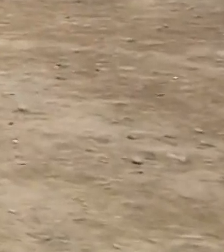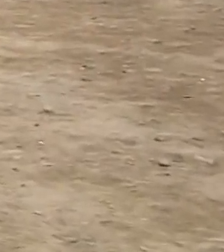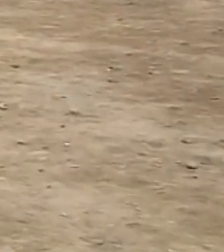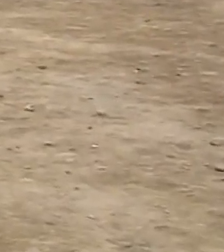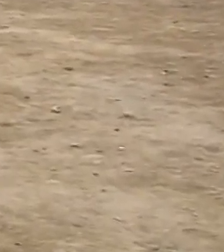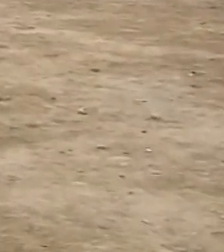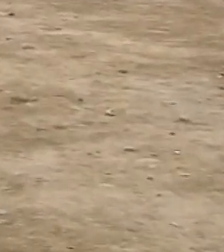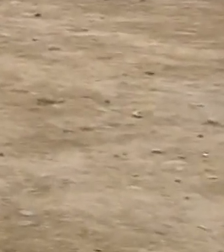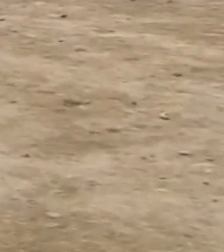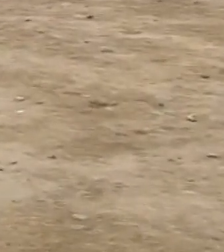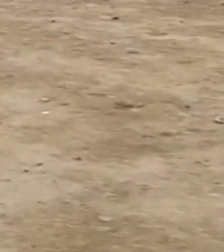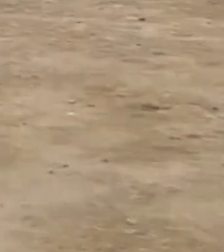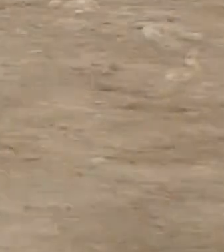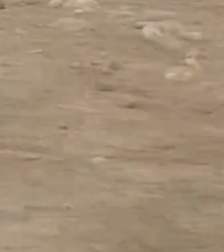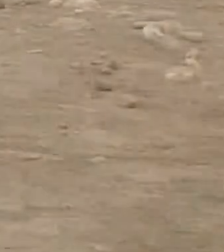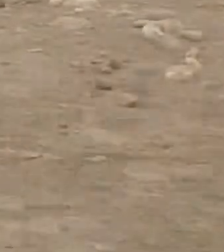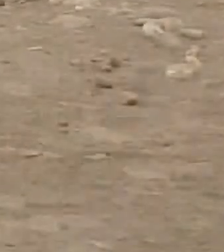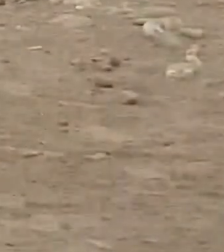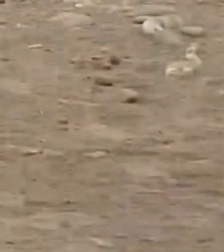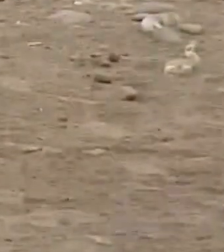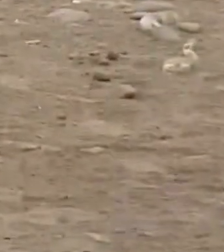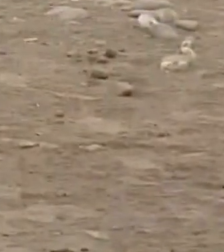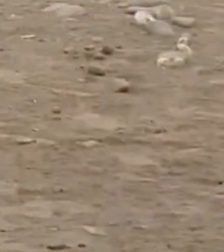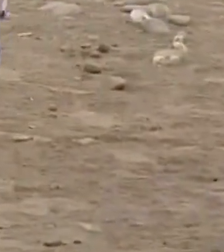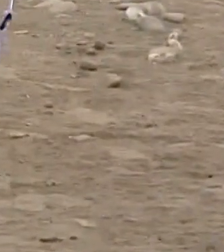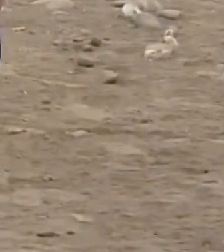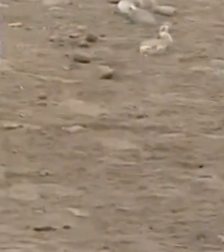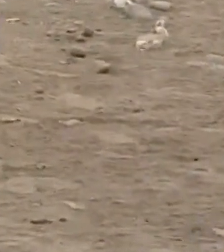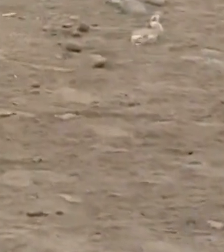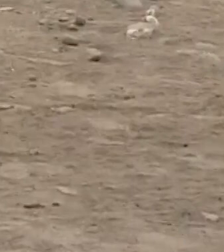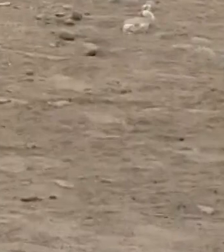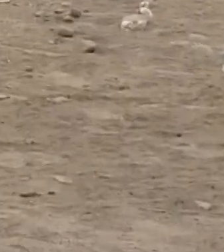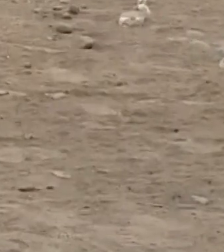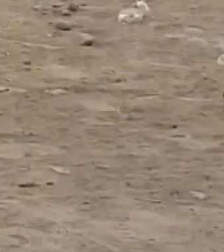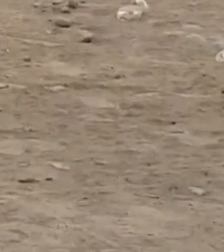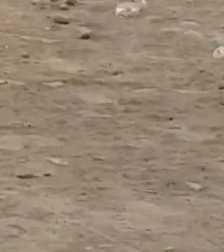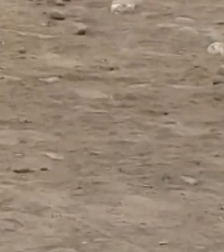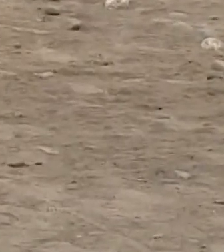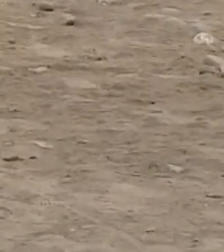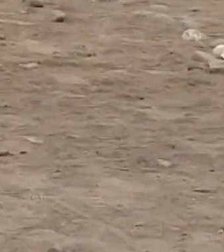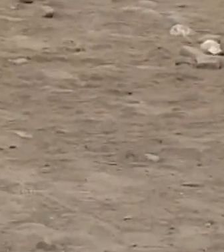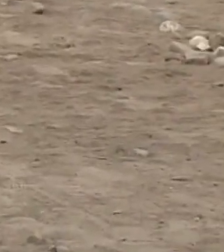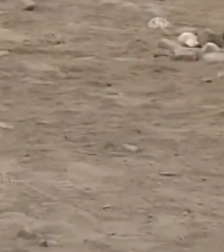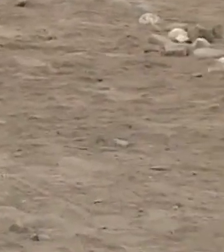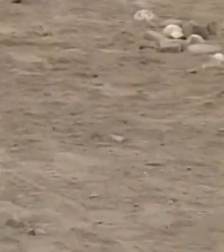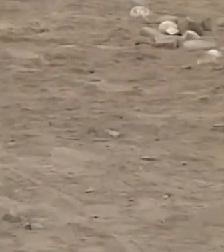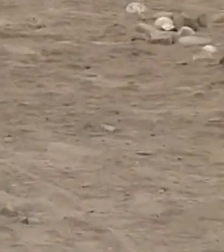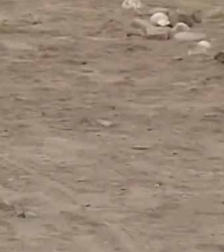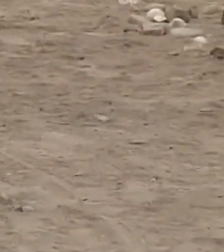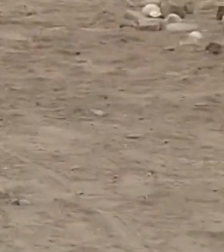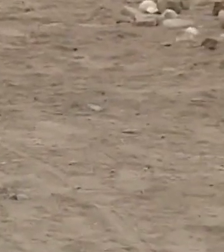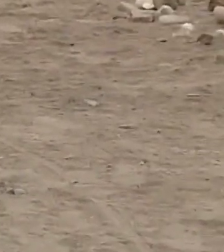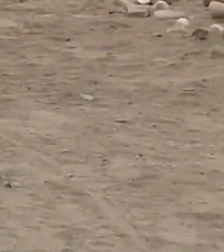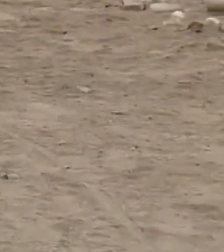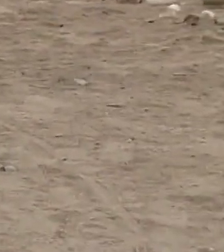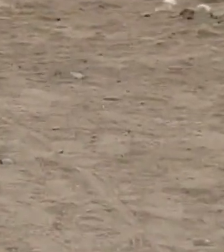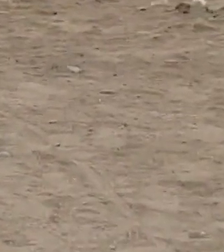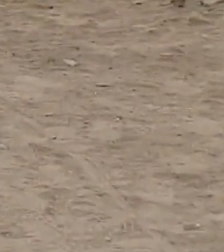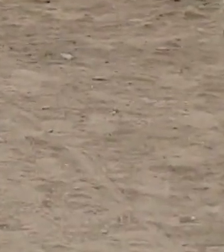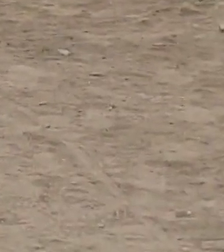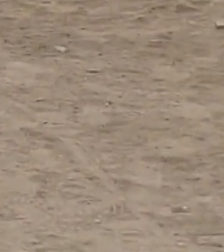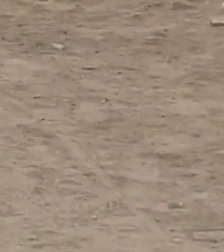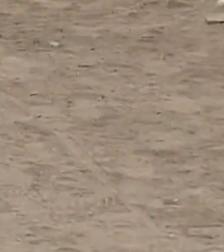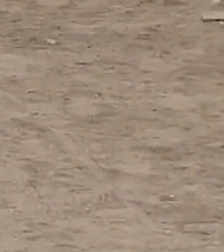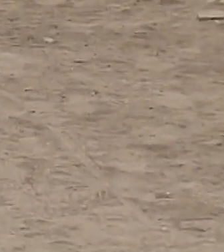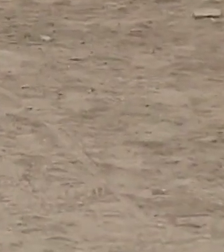Muy, muy buenos días, queridos amigos. ¿Qué tal? Estamos, ¿cómo está, doctora Roxana Cáceres? Estamos bien, acá